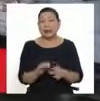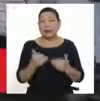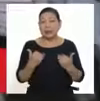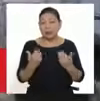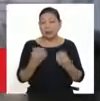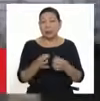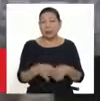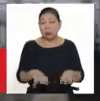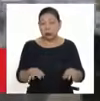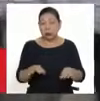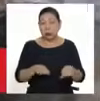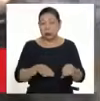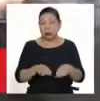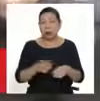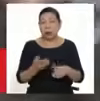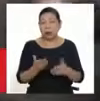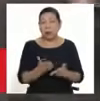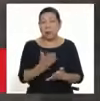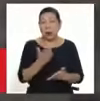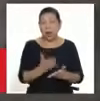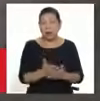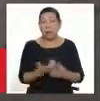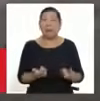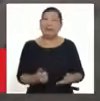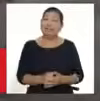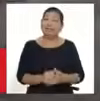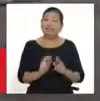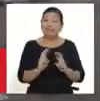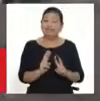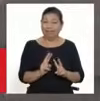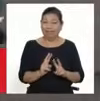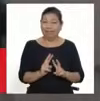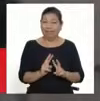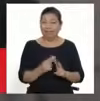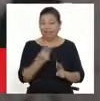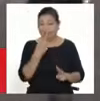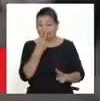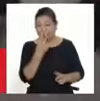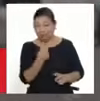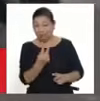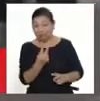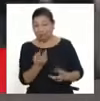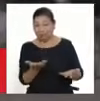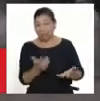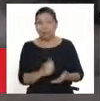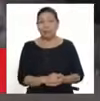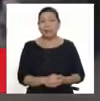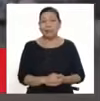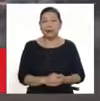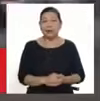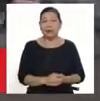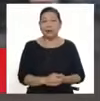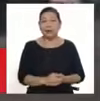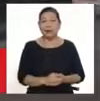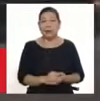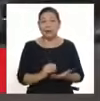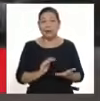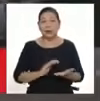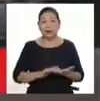cerrada esta importante vía debido a este accidente. Vamos a poder apreciar vehículos.